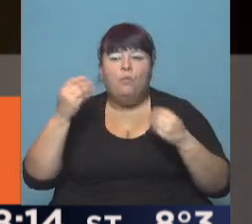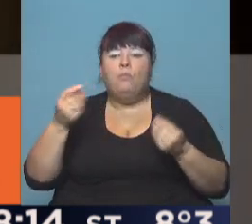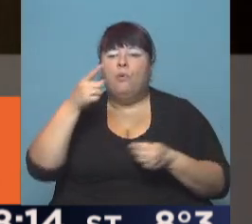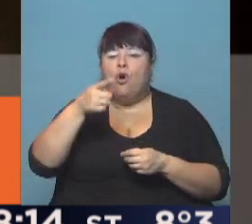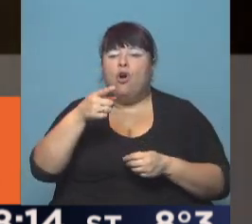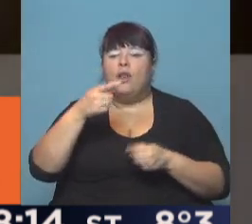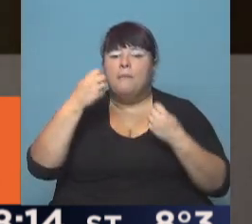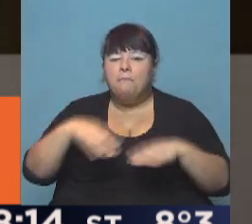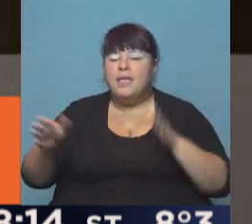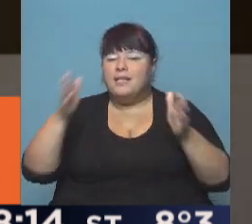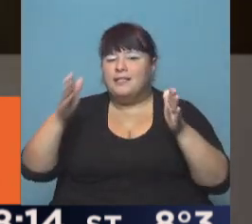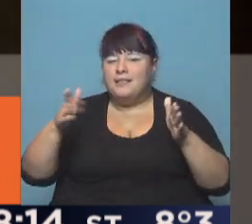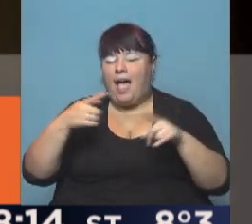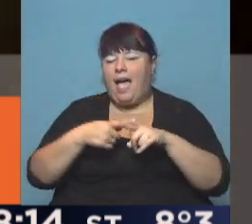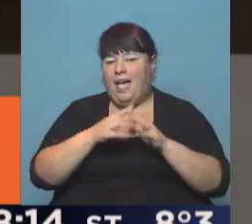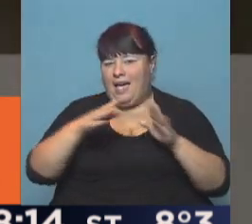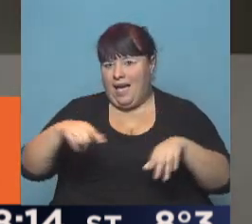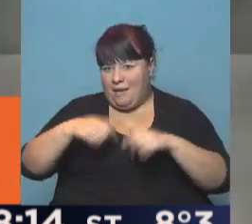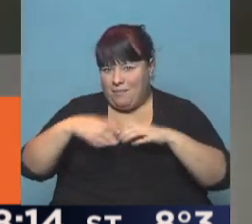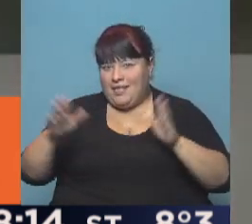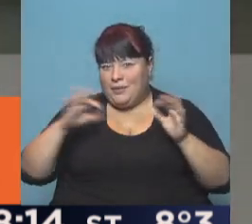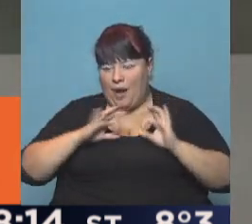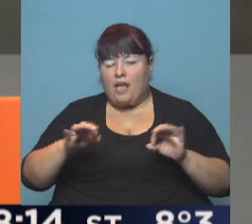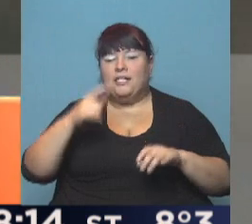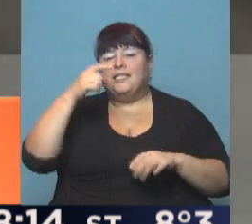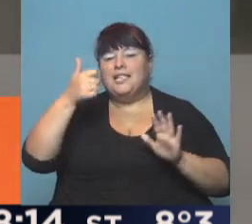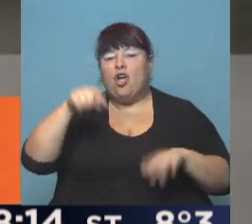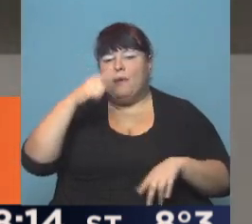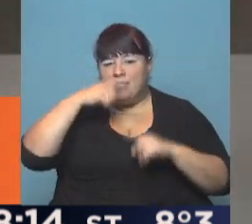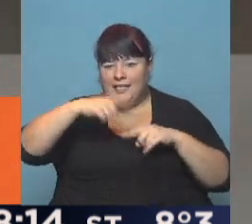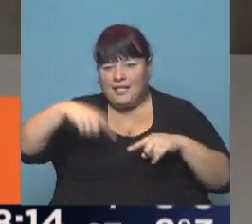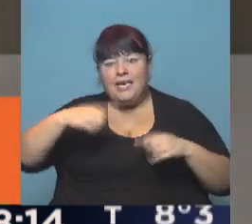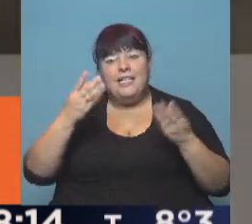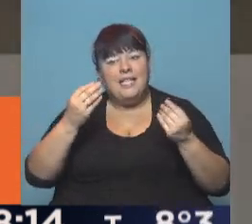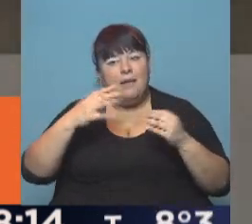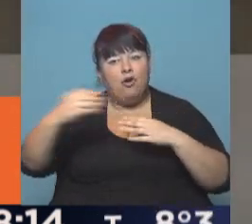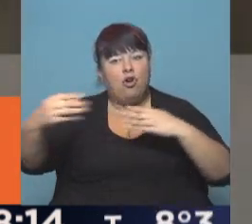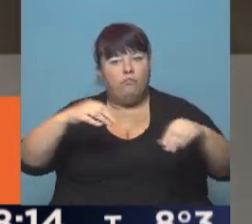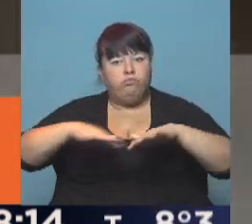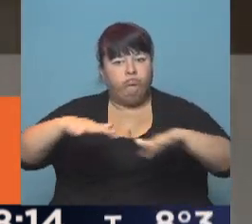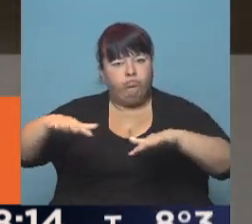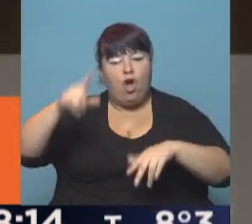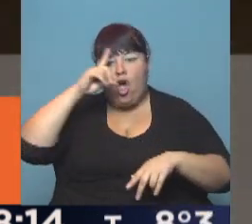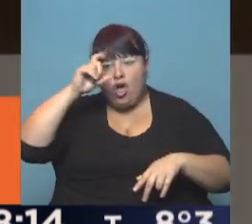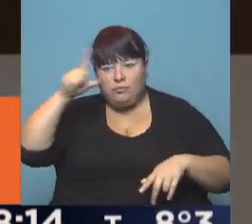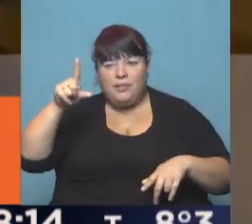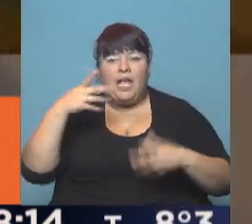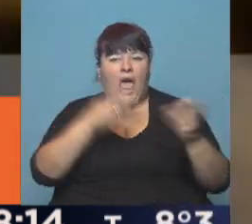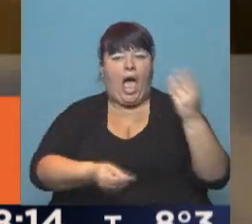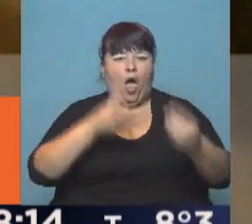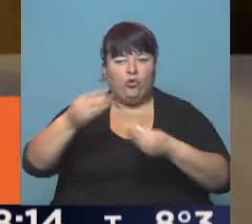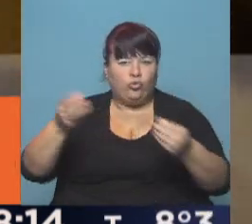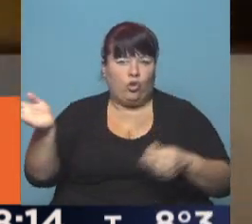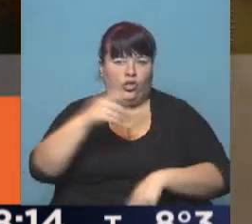se abría la temporada por estas horas. 6.7 grados, se temen réplicas. Ya los hospitales están asistiendo